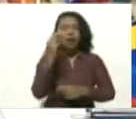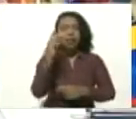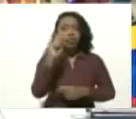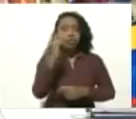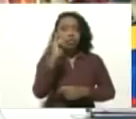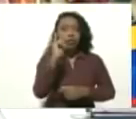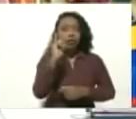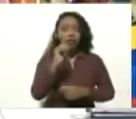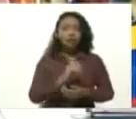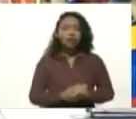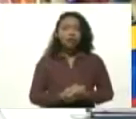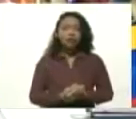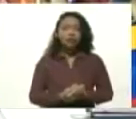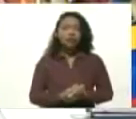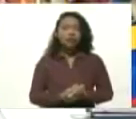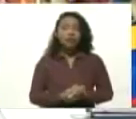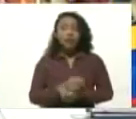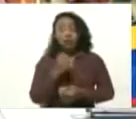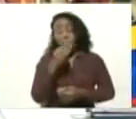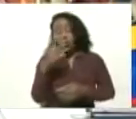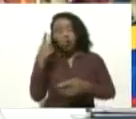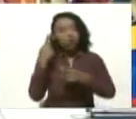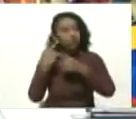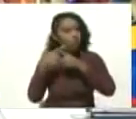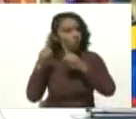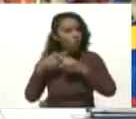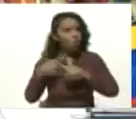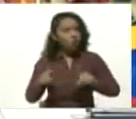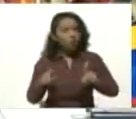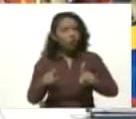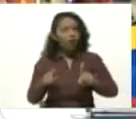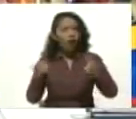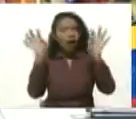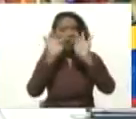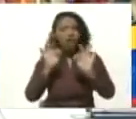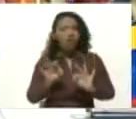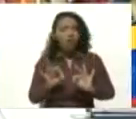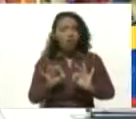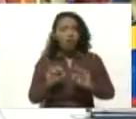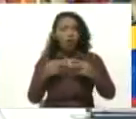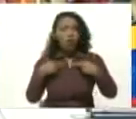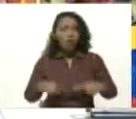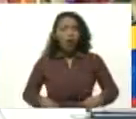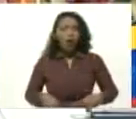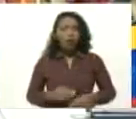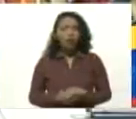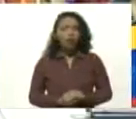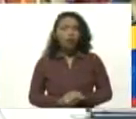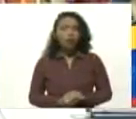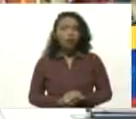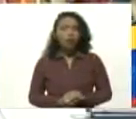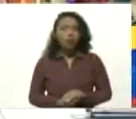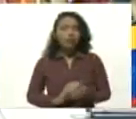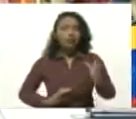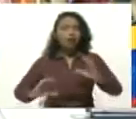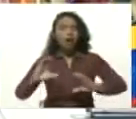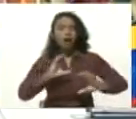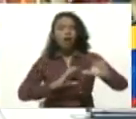Vasconcelos, bueno, y de tantos otros, el modelo humanista,